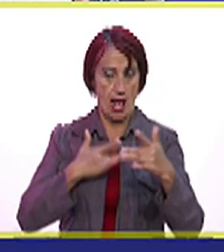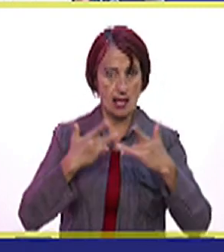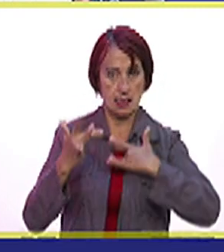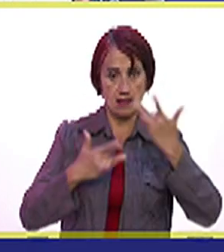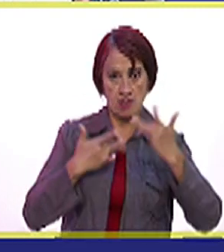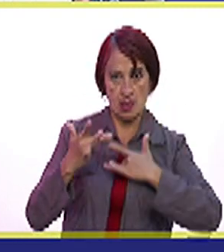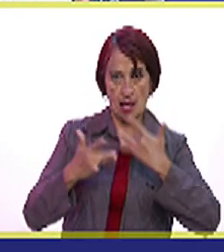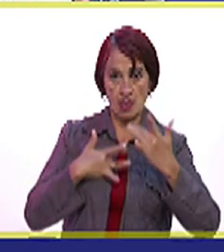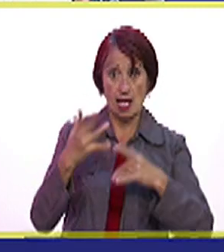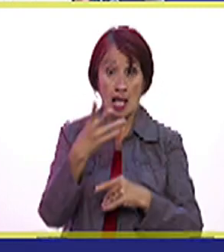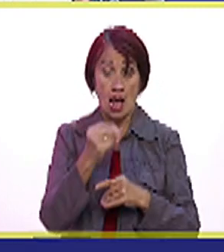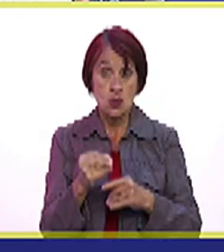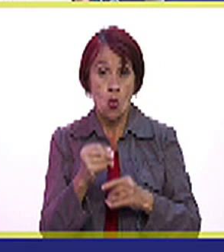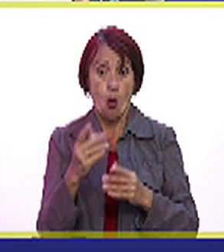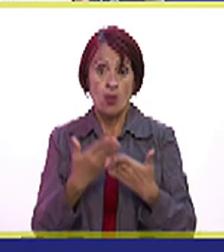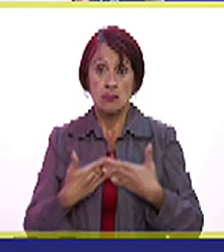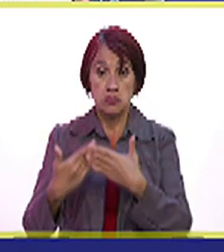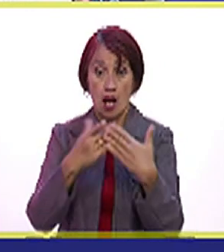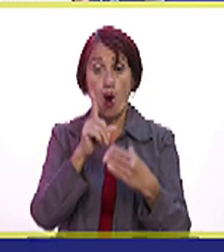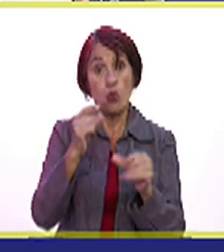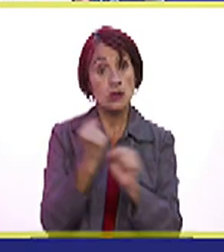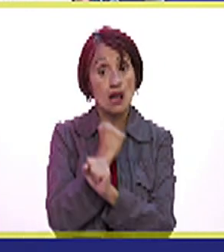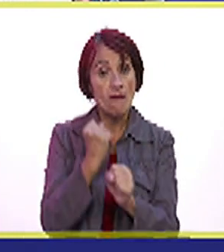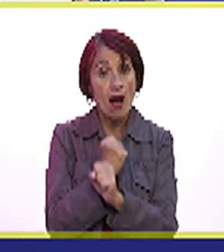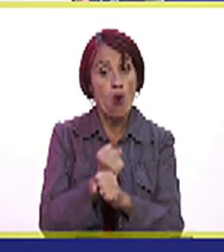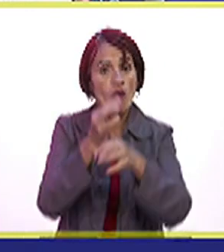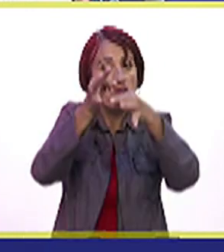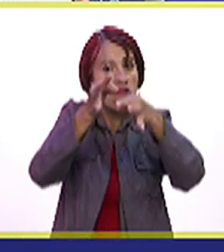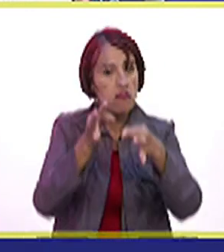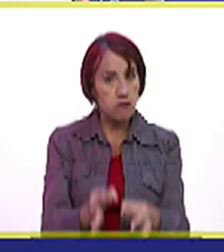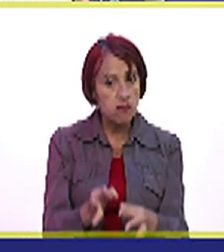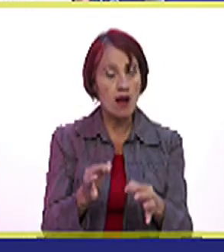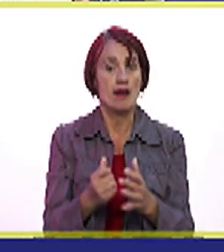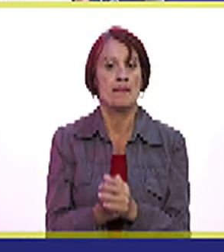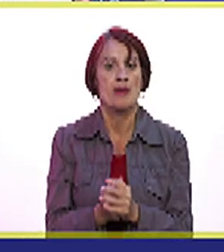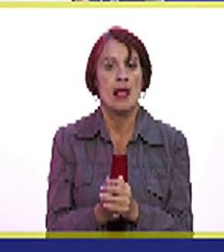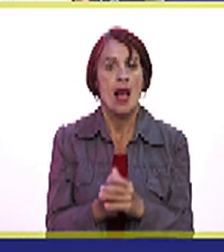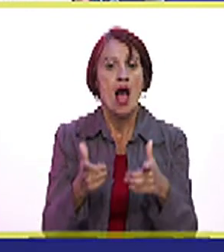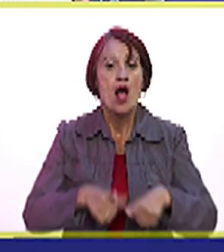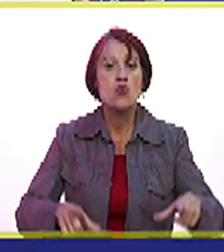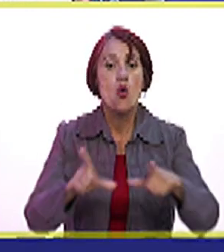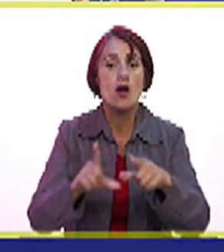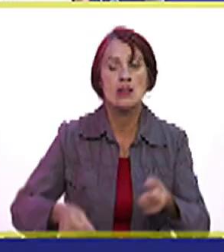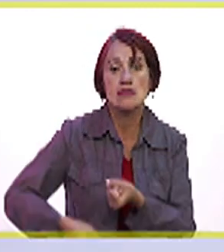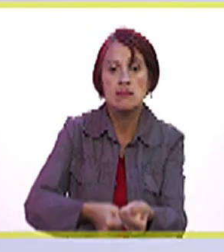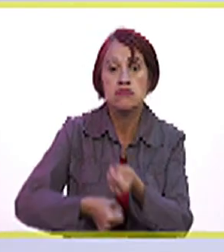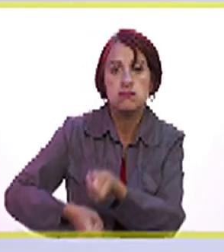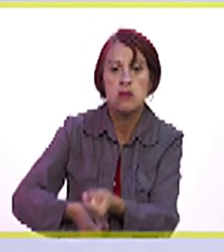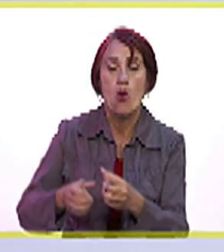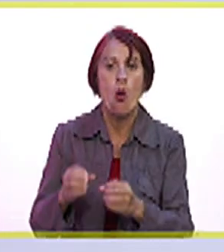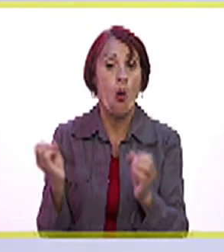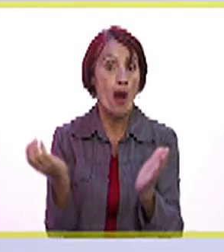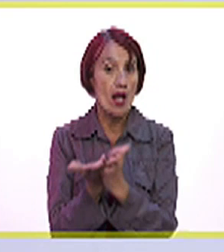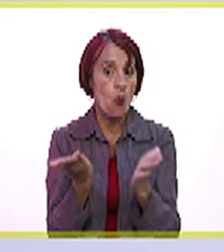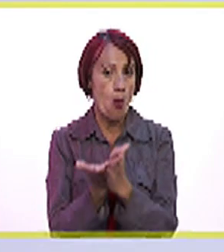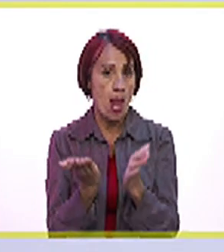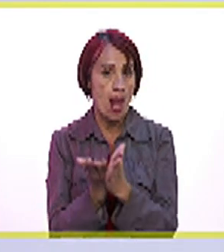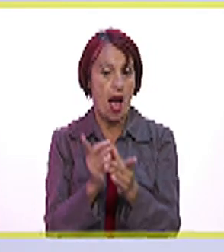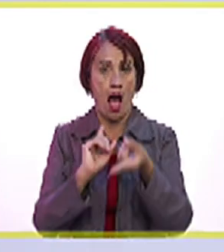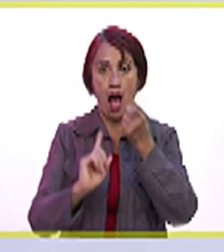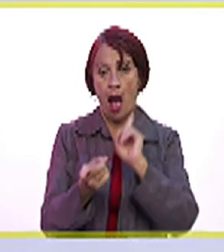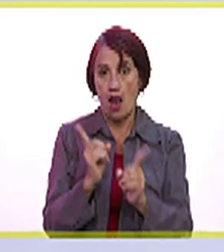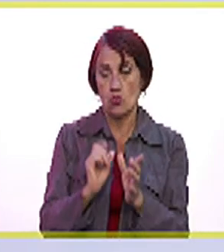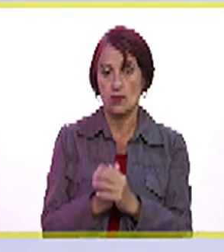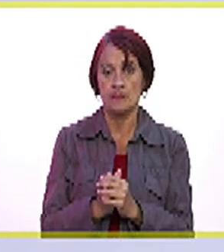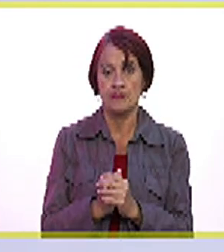actividades que no corresponden a un trabajo formal, a labores domésticas o a labores escolares esenciales.